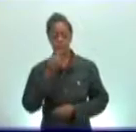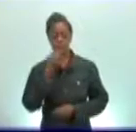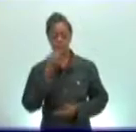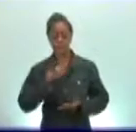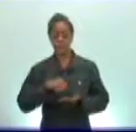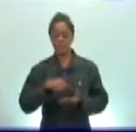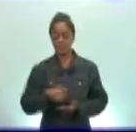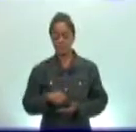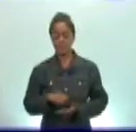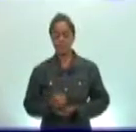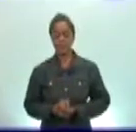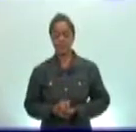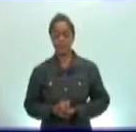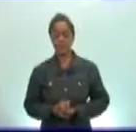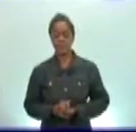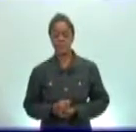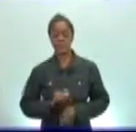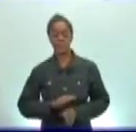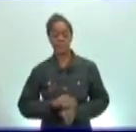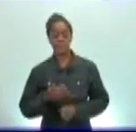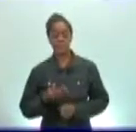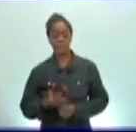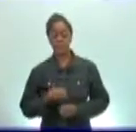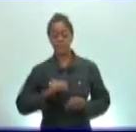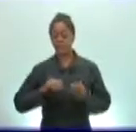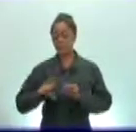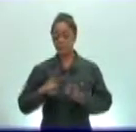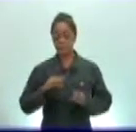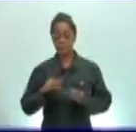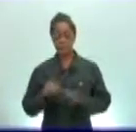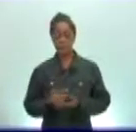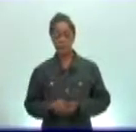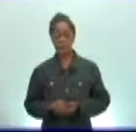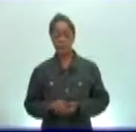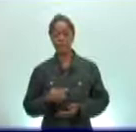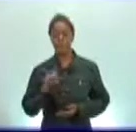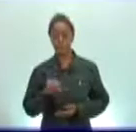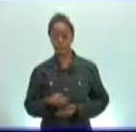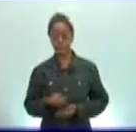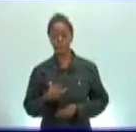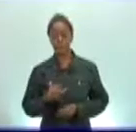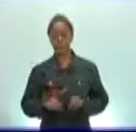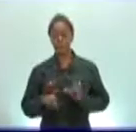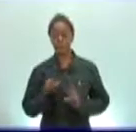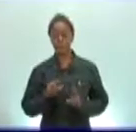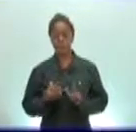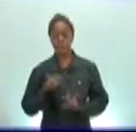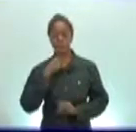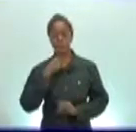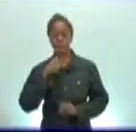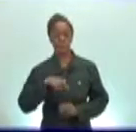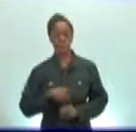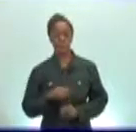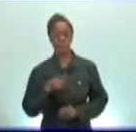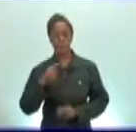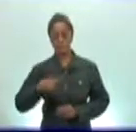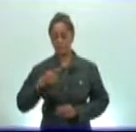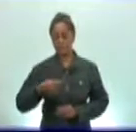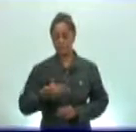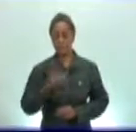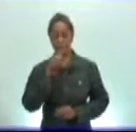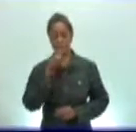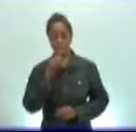las mismas, luego las comentaremos y daremos algunos ejemplos para que cada día